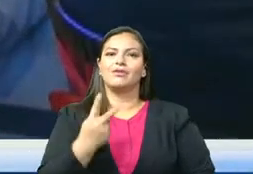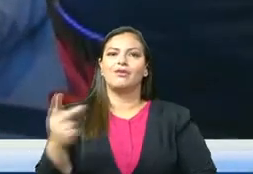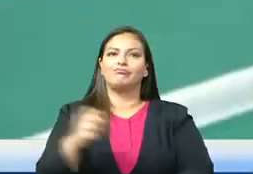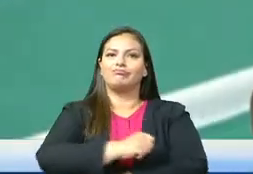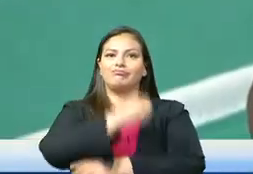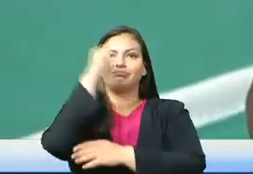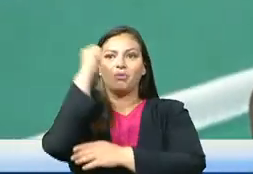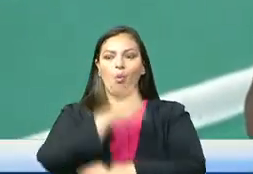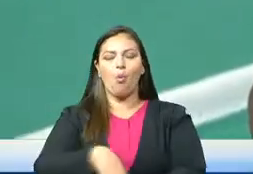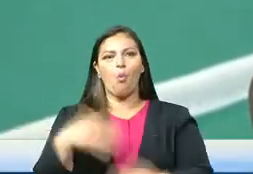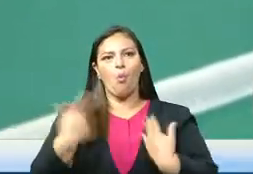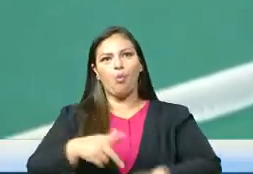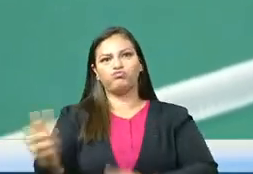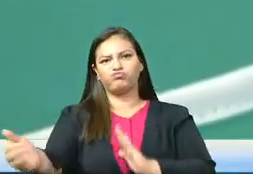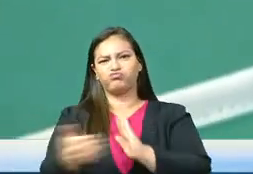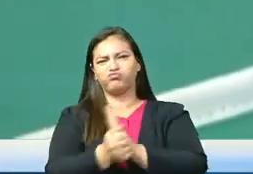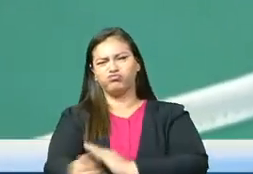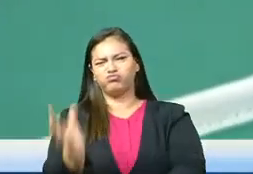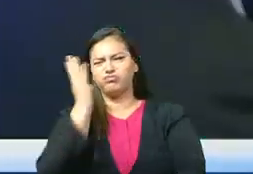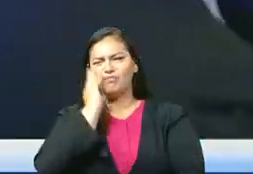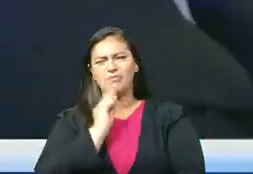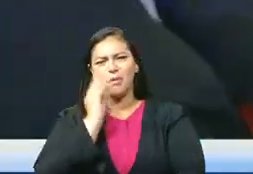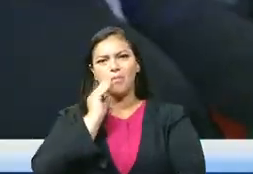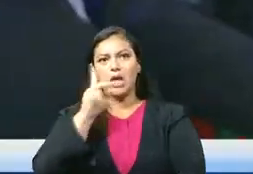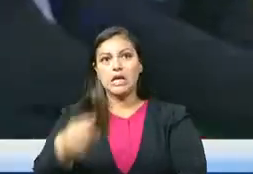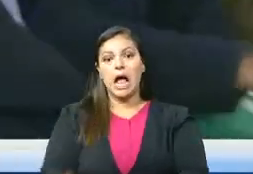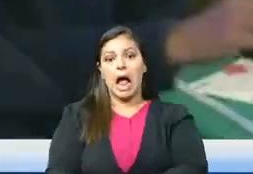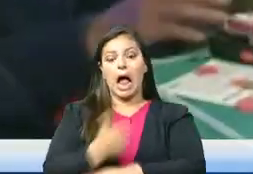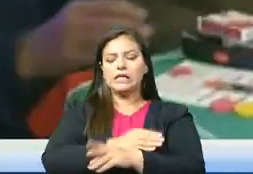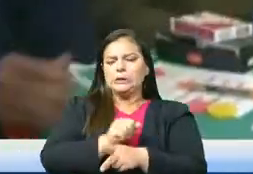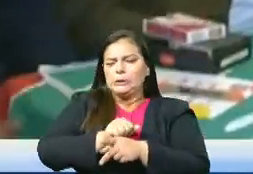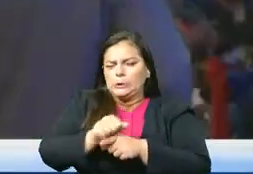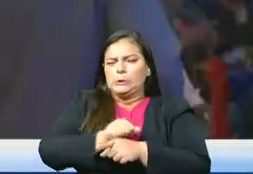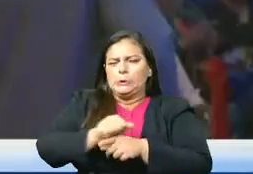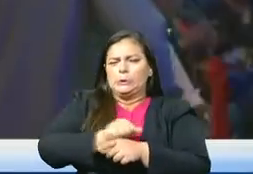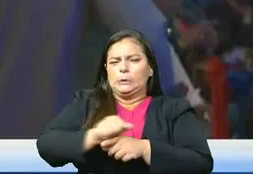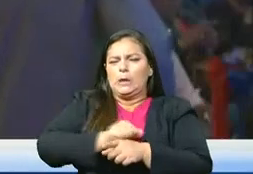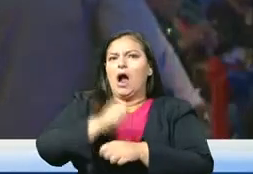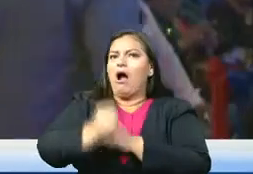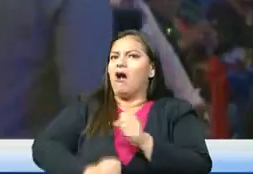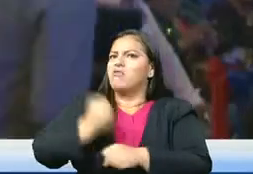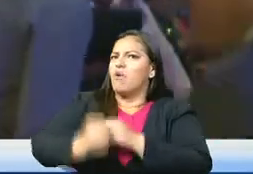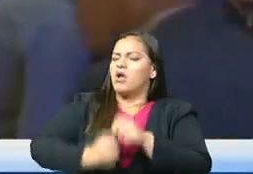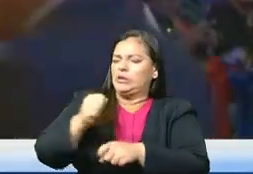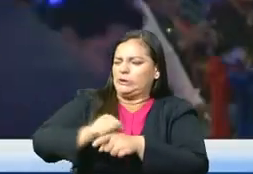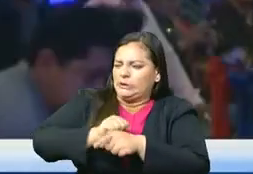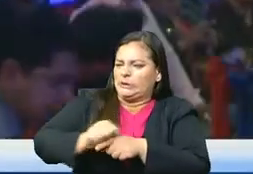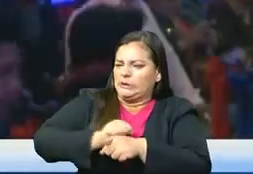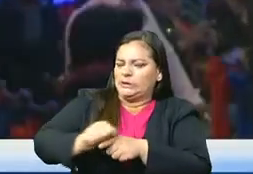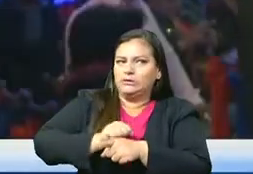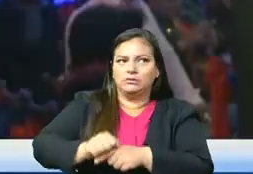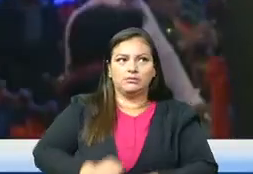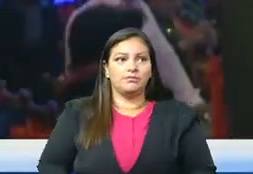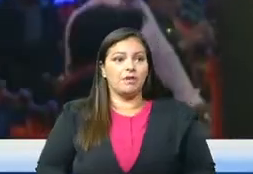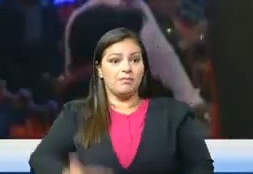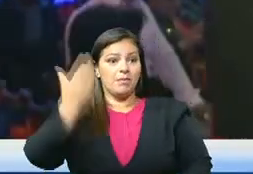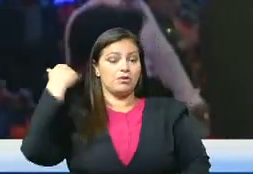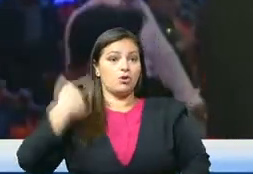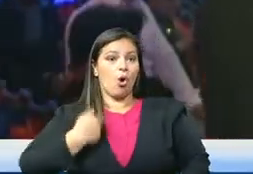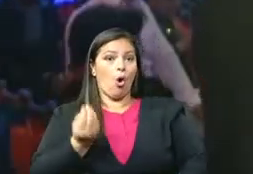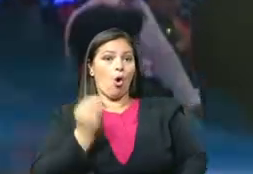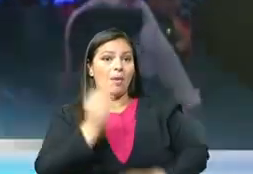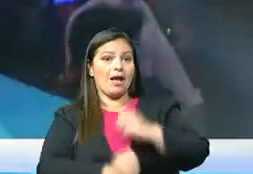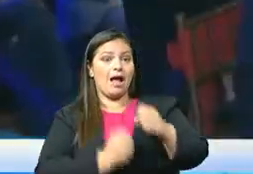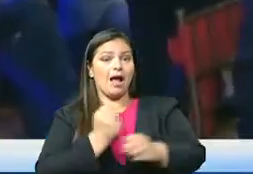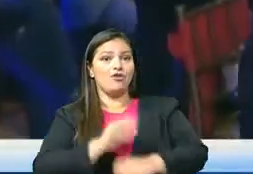juego. Han dedicado años de práctica que los lleva a ser los favoritos. Yo vengo jugando desde la edad de 18 años, pero